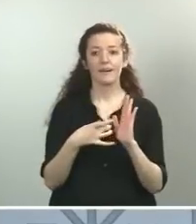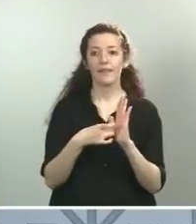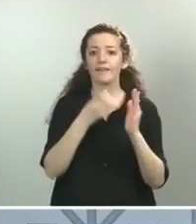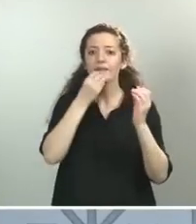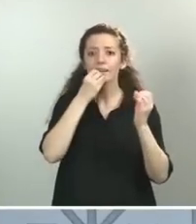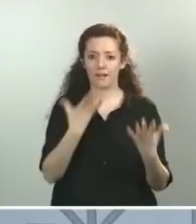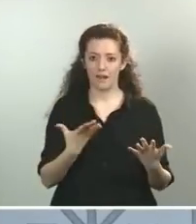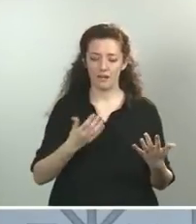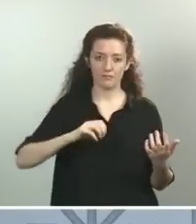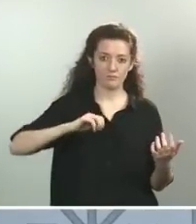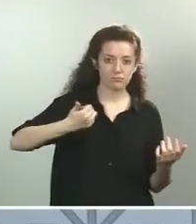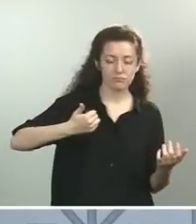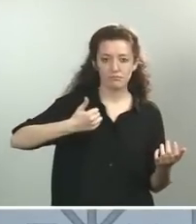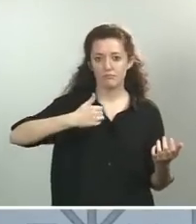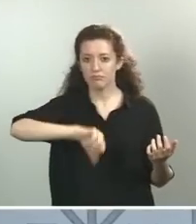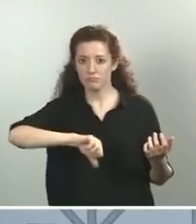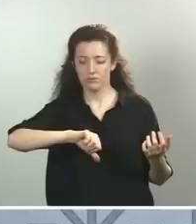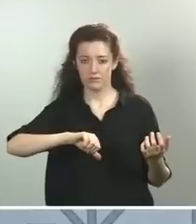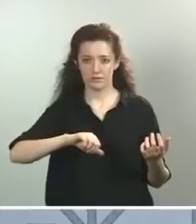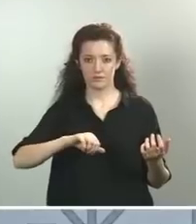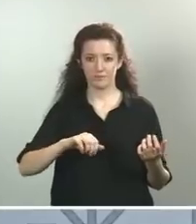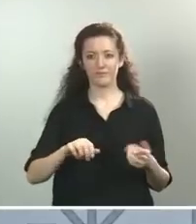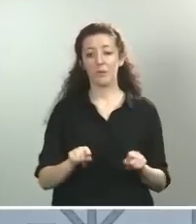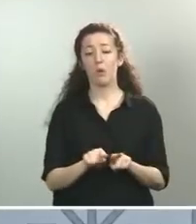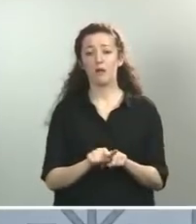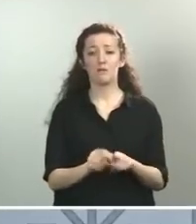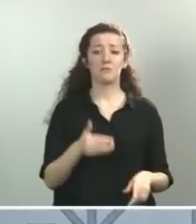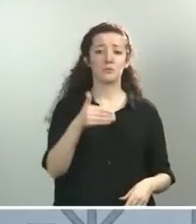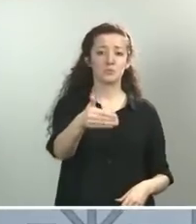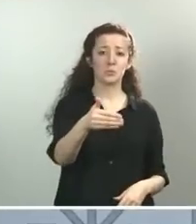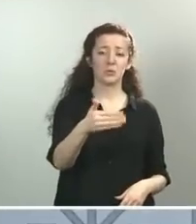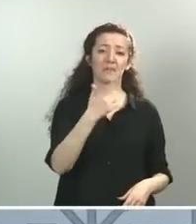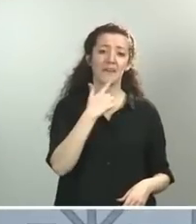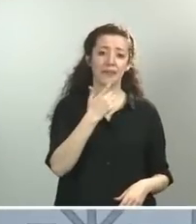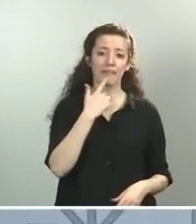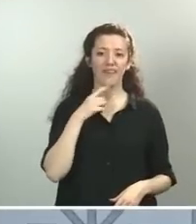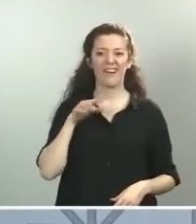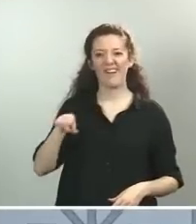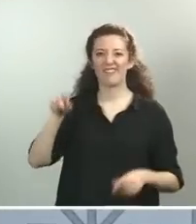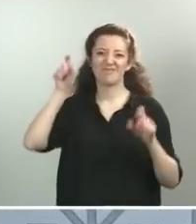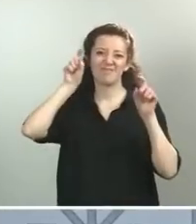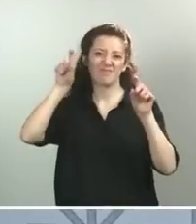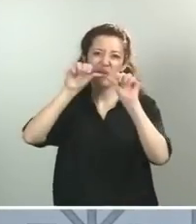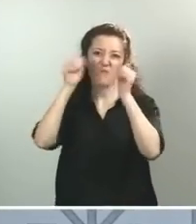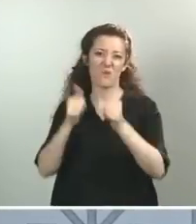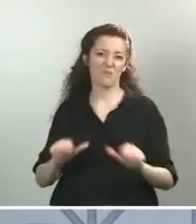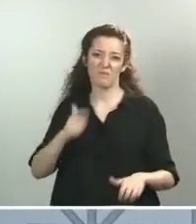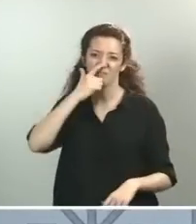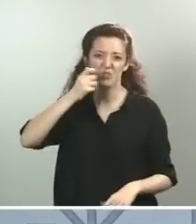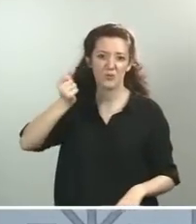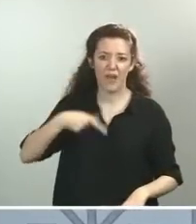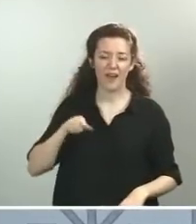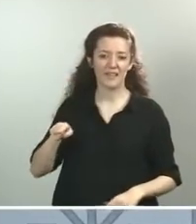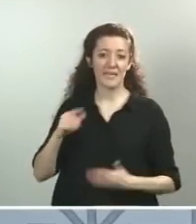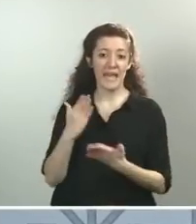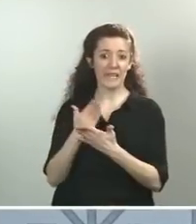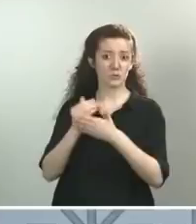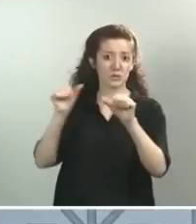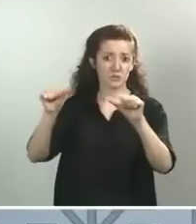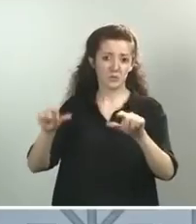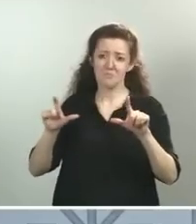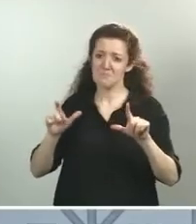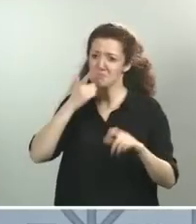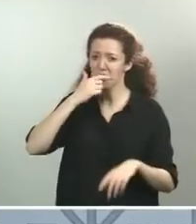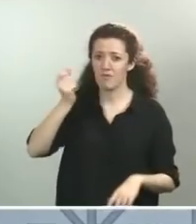poda dizer ah, non, pero esta enseñanza non vale, estes exámenes non valen. As agencias de evaluación de acordo con o que decimos na Conferencia